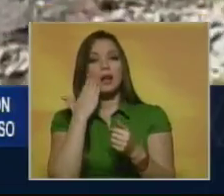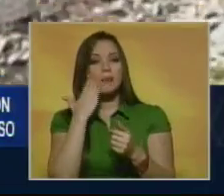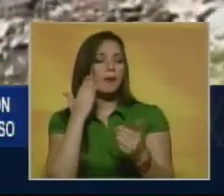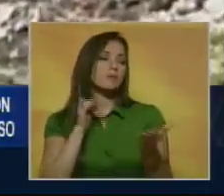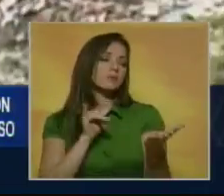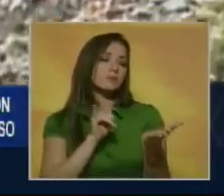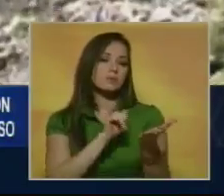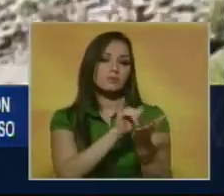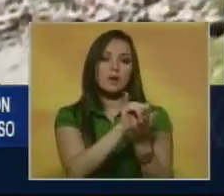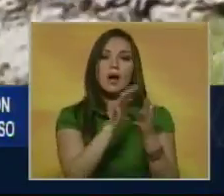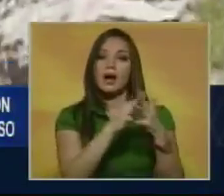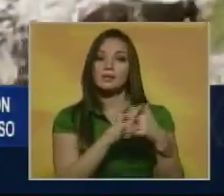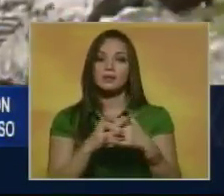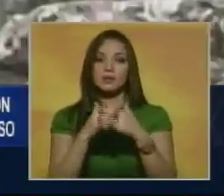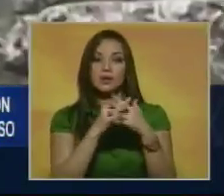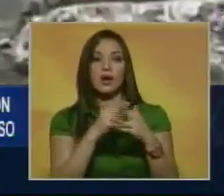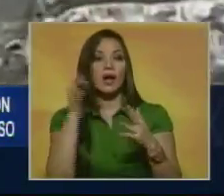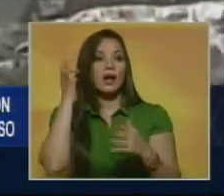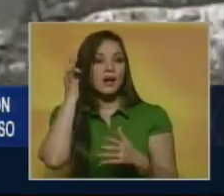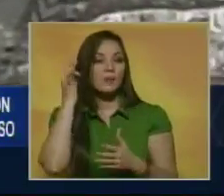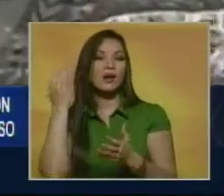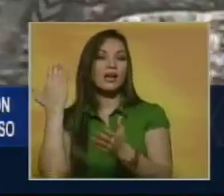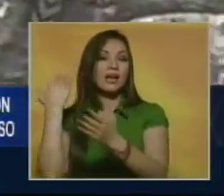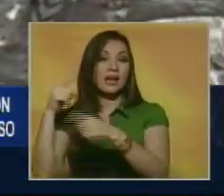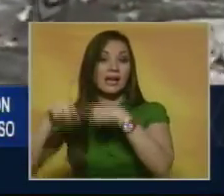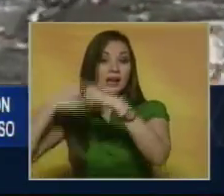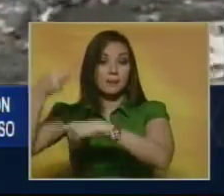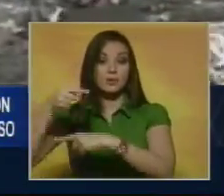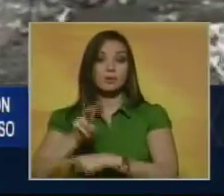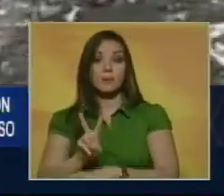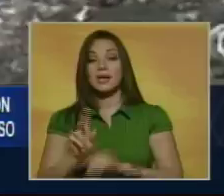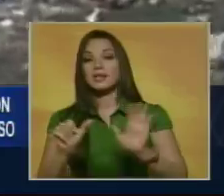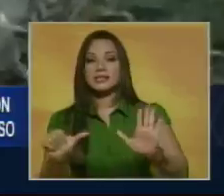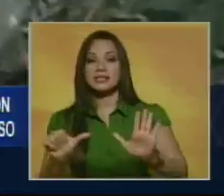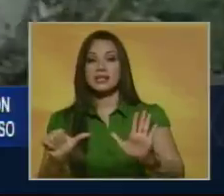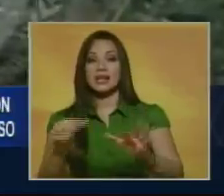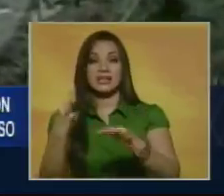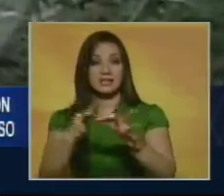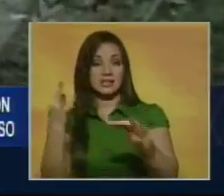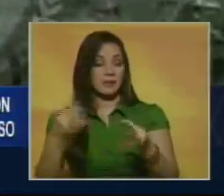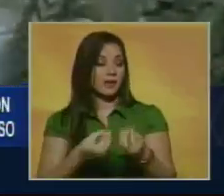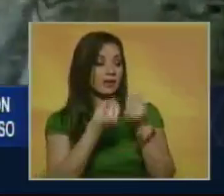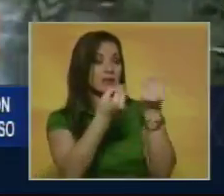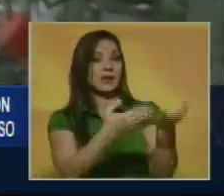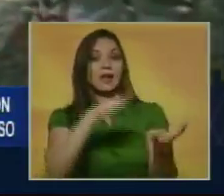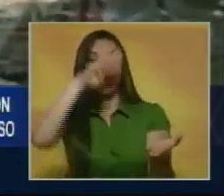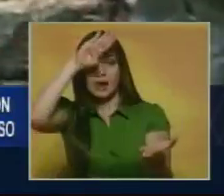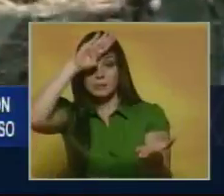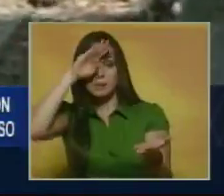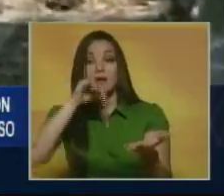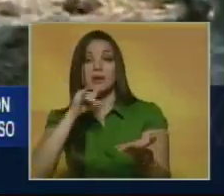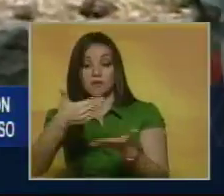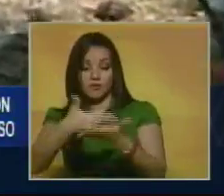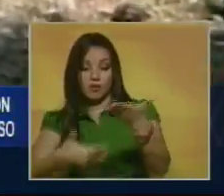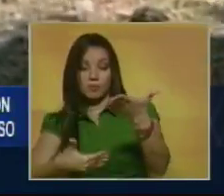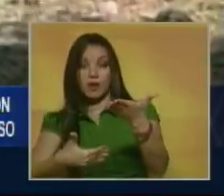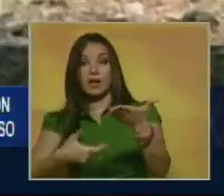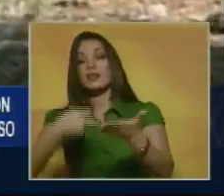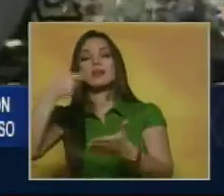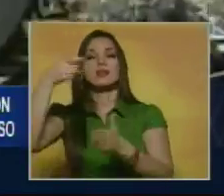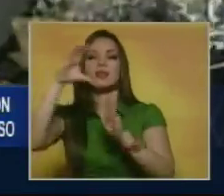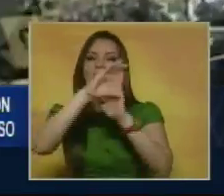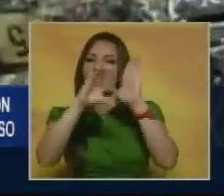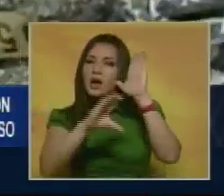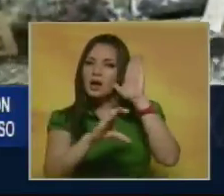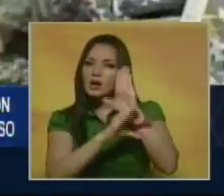caso, las mujeres intentarán el próximo 26 de septiembre entregarle al Santo Padre una copia del informe de la Corte Interamericana de Derechos